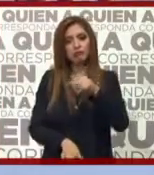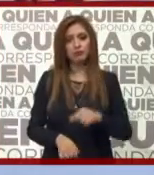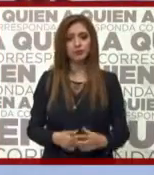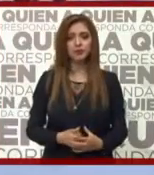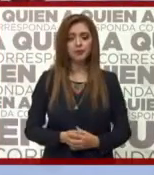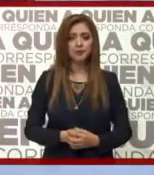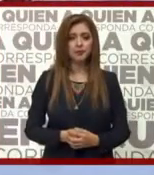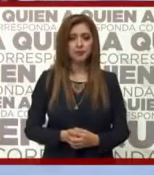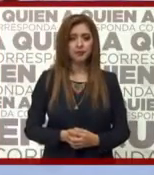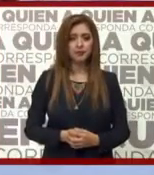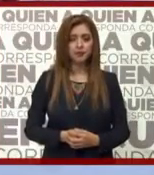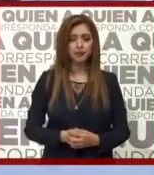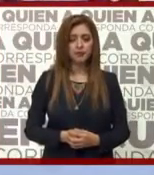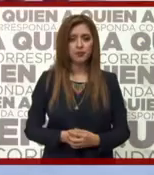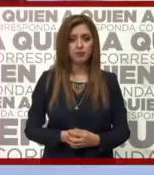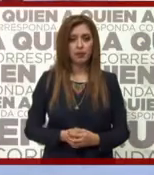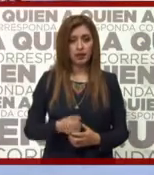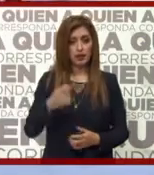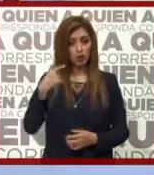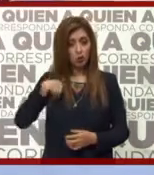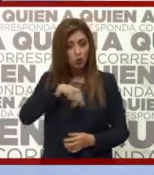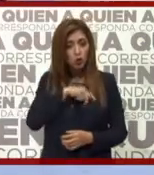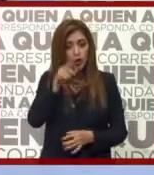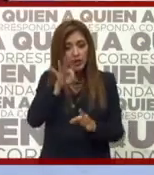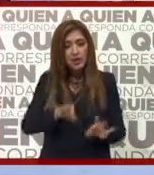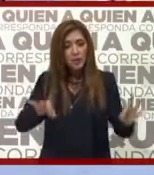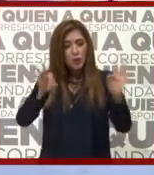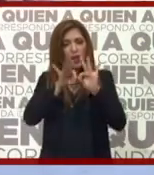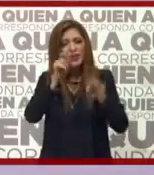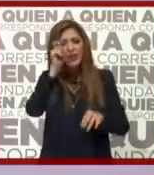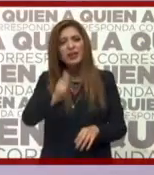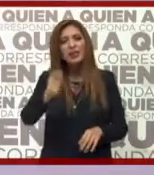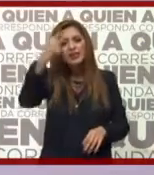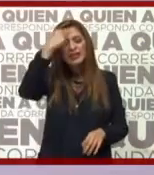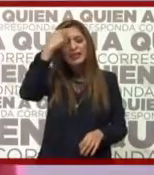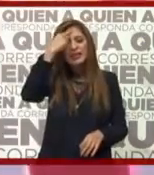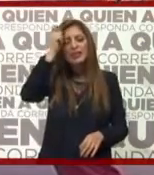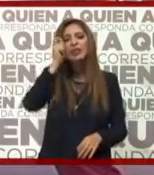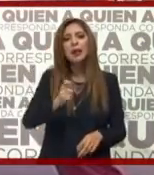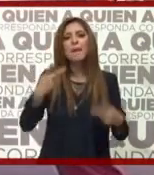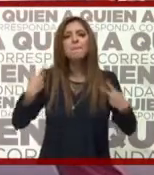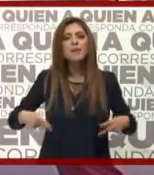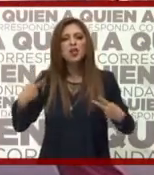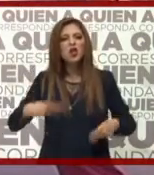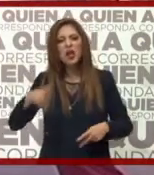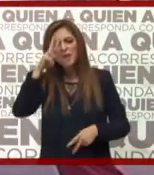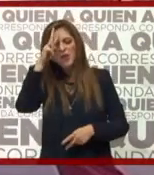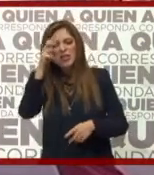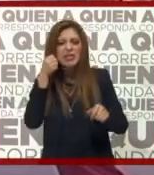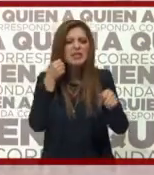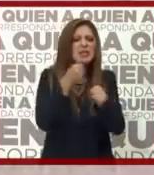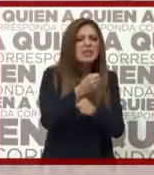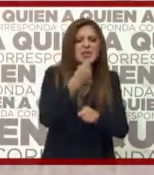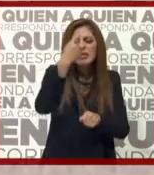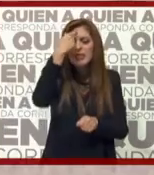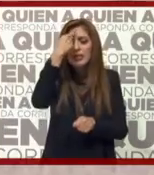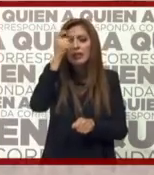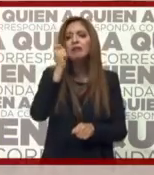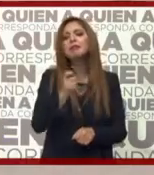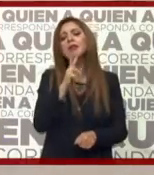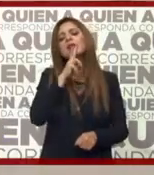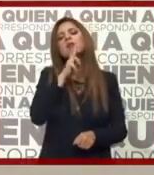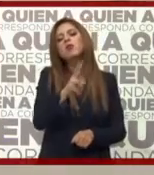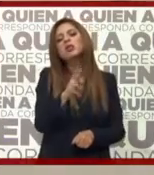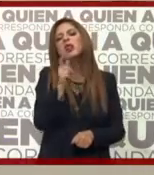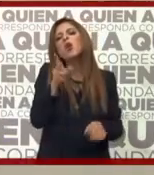raíz debemos comenzar por entender qué pasa por la mente de un agresor posiblemente la respuesta se